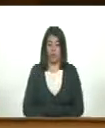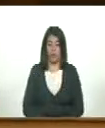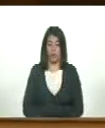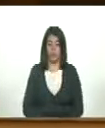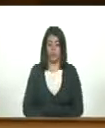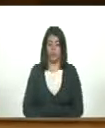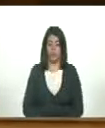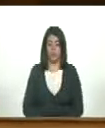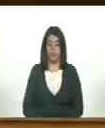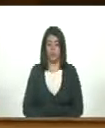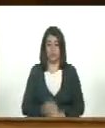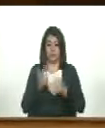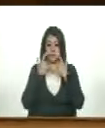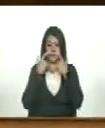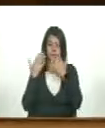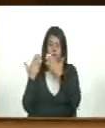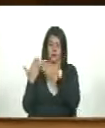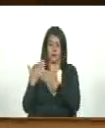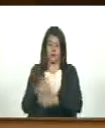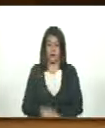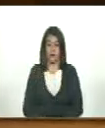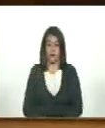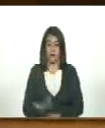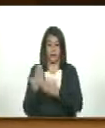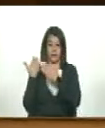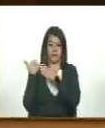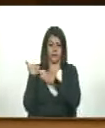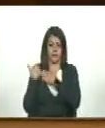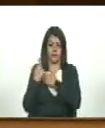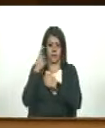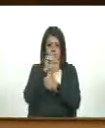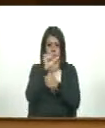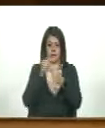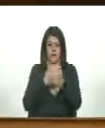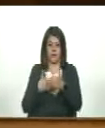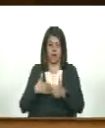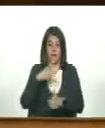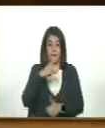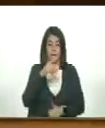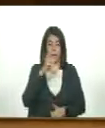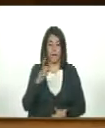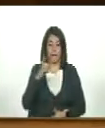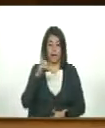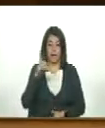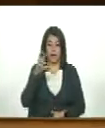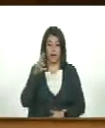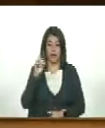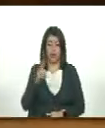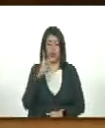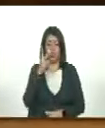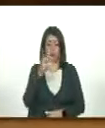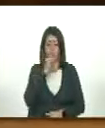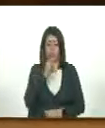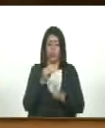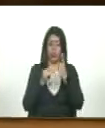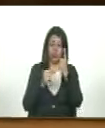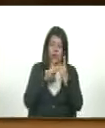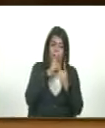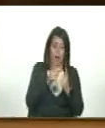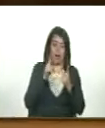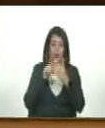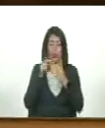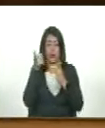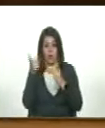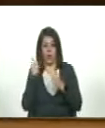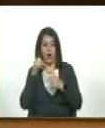necesidades en este momento. Voy a dejar en el turno al bate al primer vicepresidente Pedro Infante, pero les tengo dos noticias, una mala y una buena.